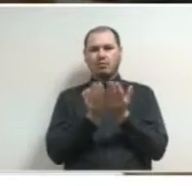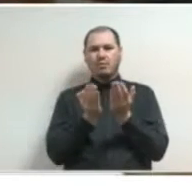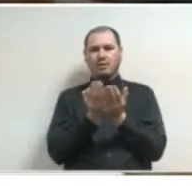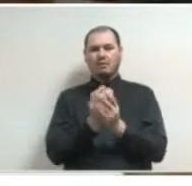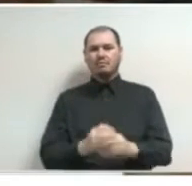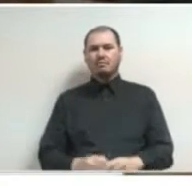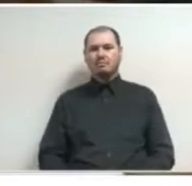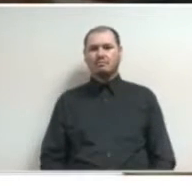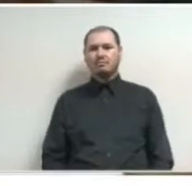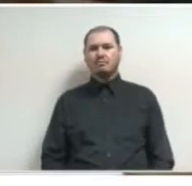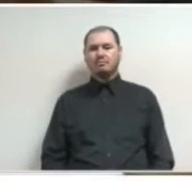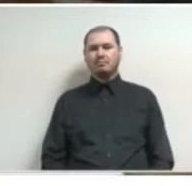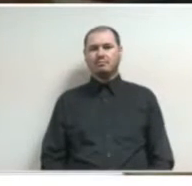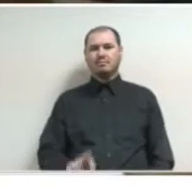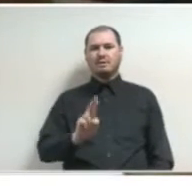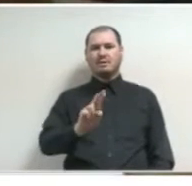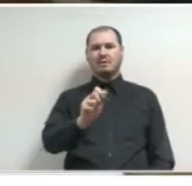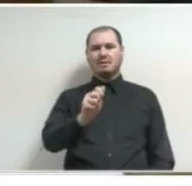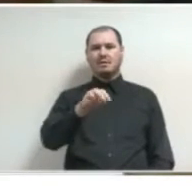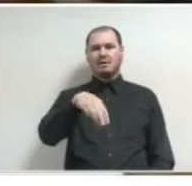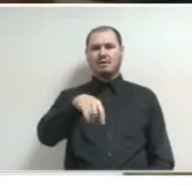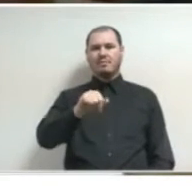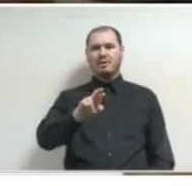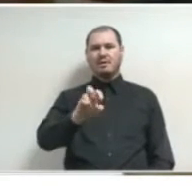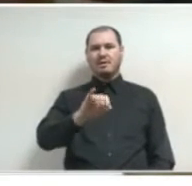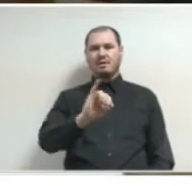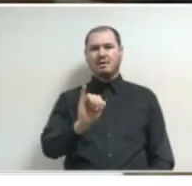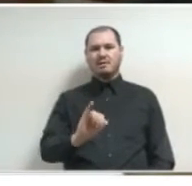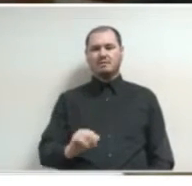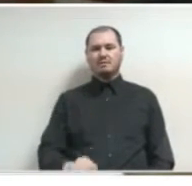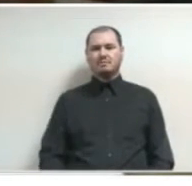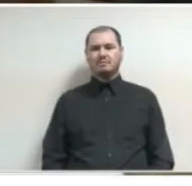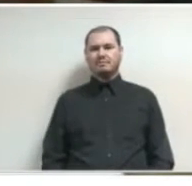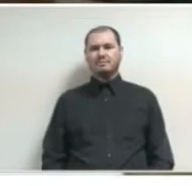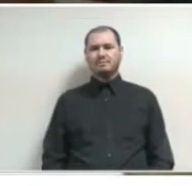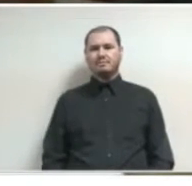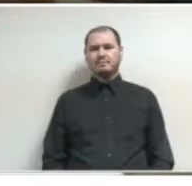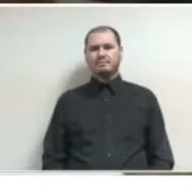pego un beuse mía y año en dos a maisha doctor Ramírez Candia.